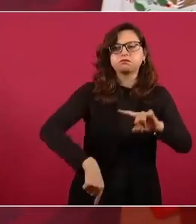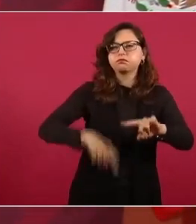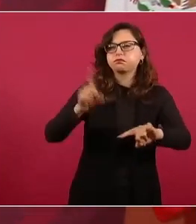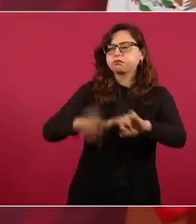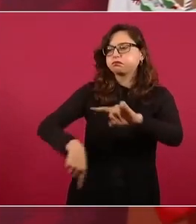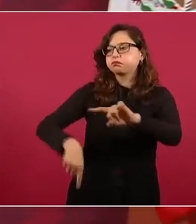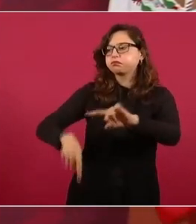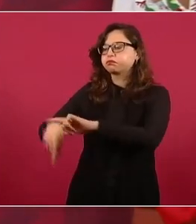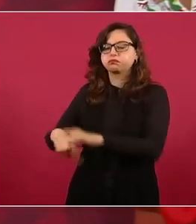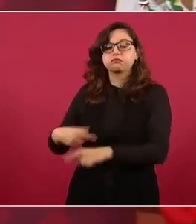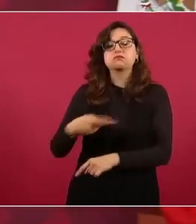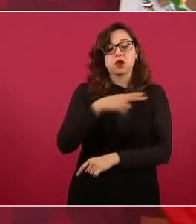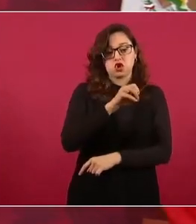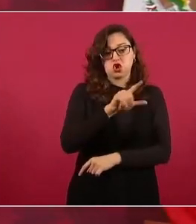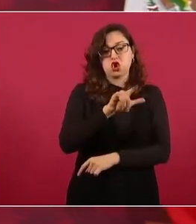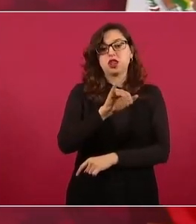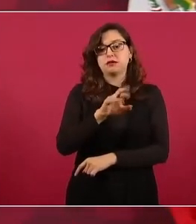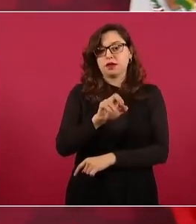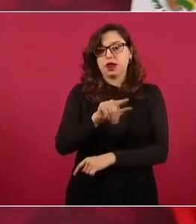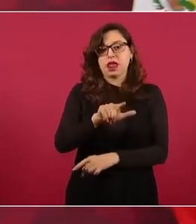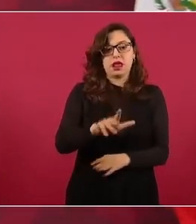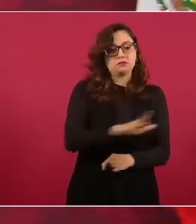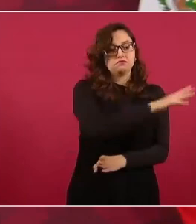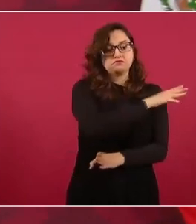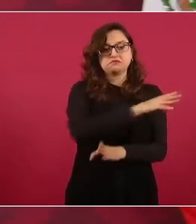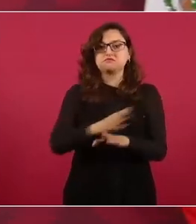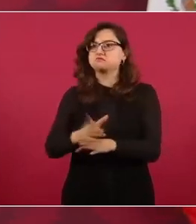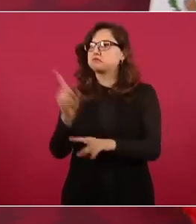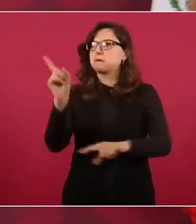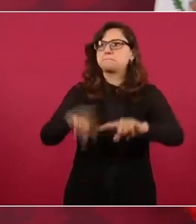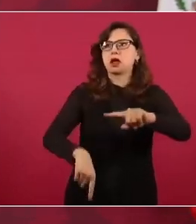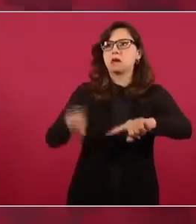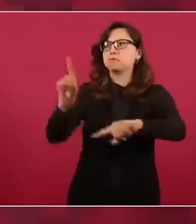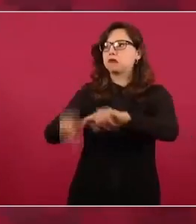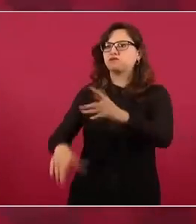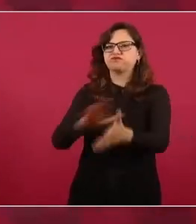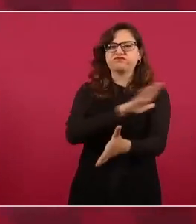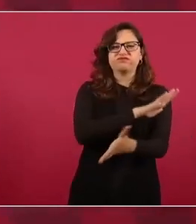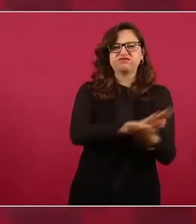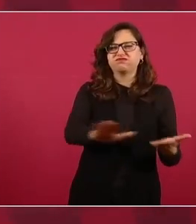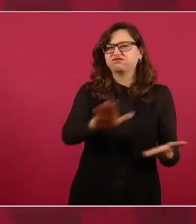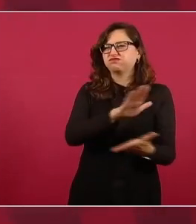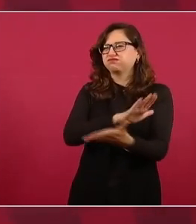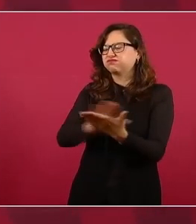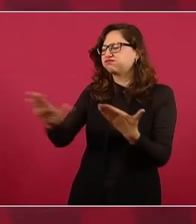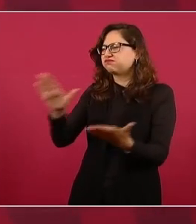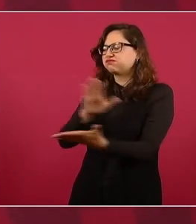no hay nada.